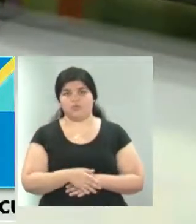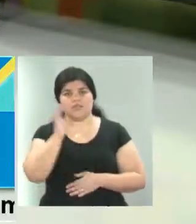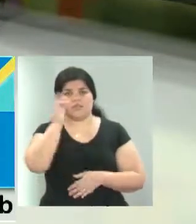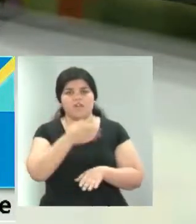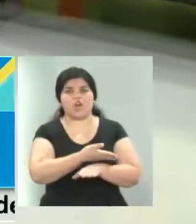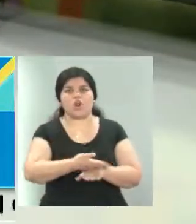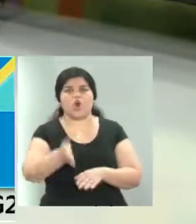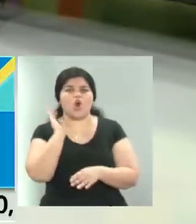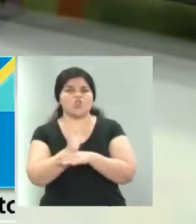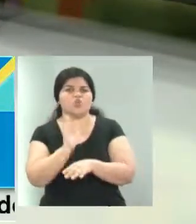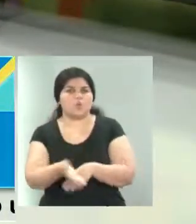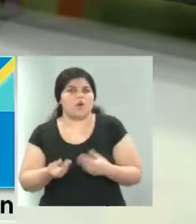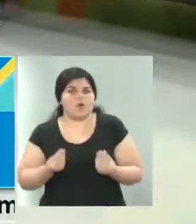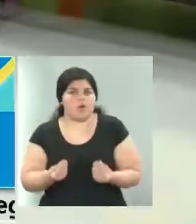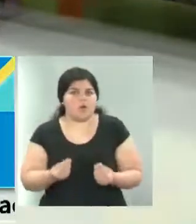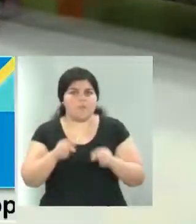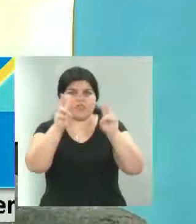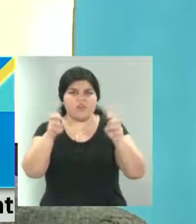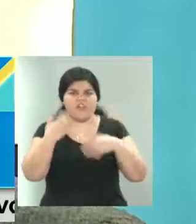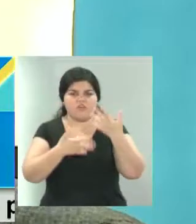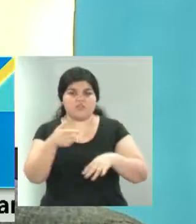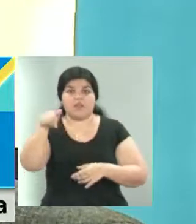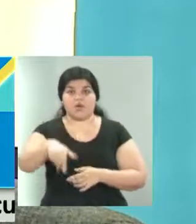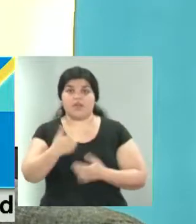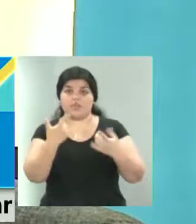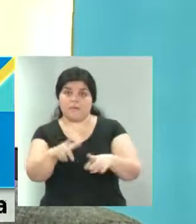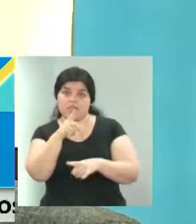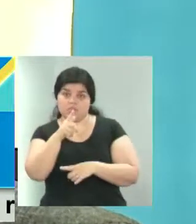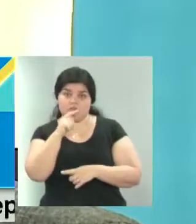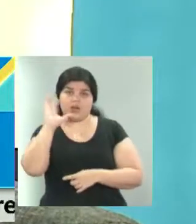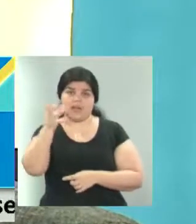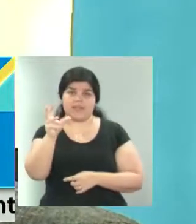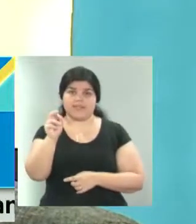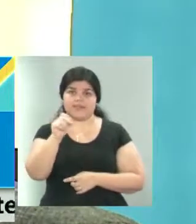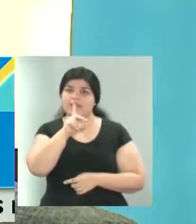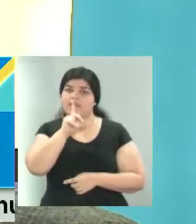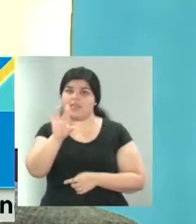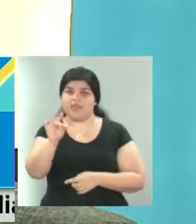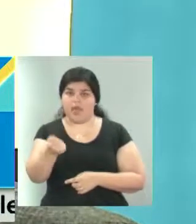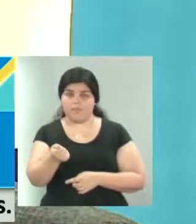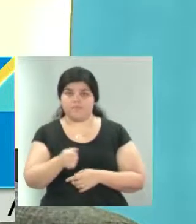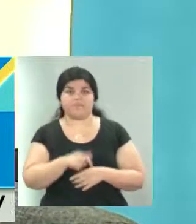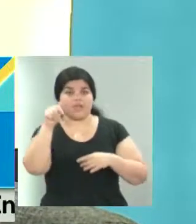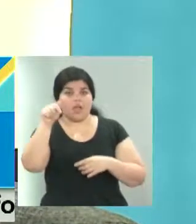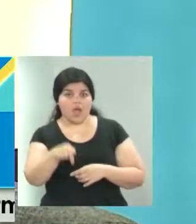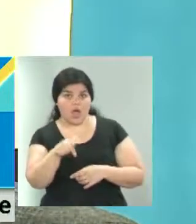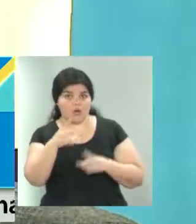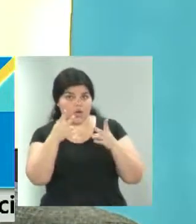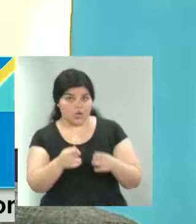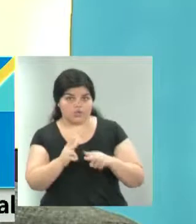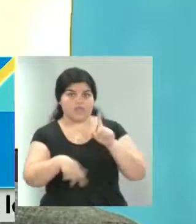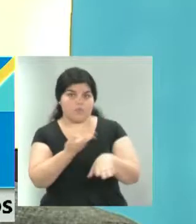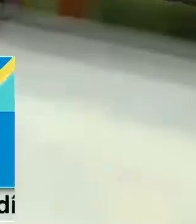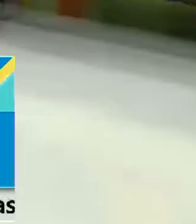se sigue en el fútbol con estos hechos de violencia. Estamos en Distintos Parecidos, en el canal número 30 de la Televisión Digital Abierta. Vamos a ir a un corte y